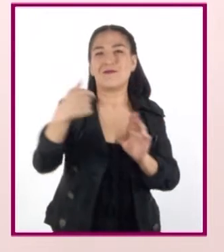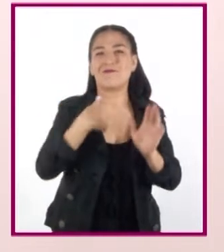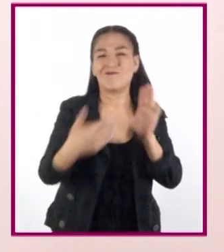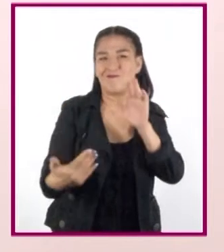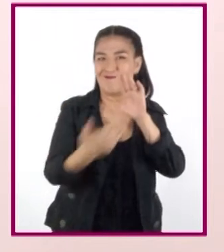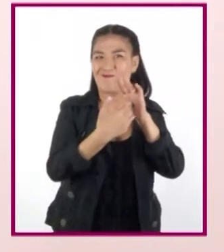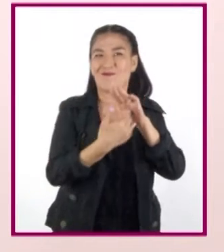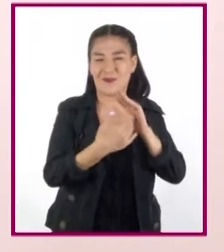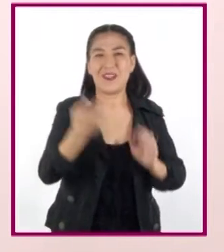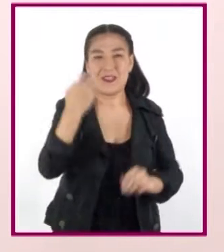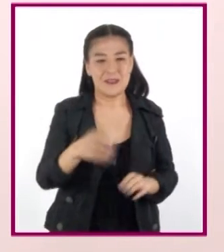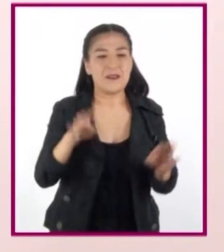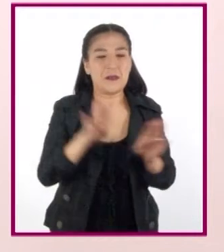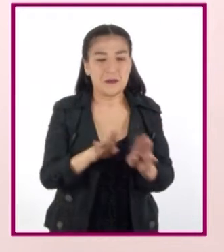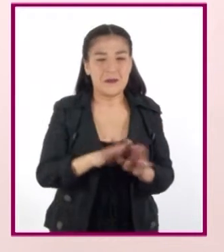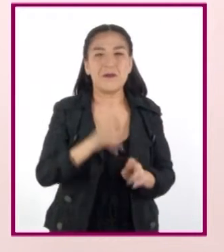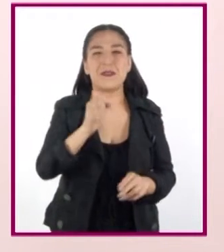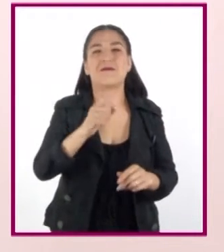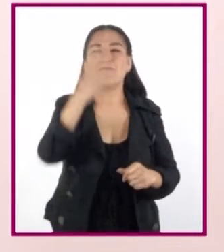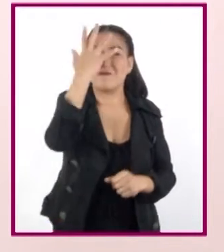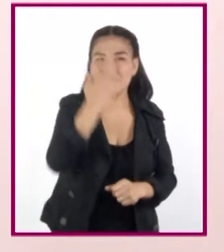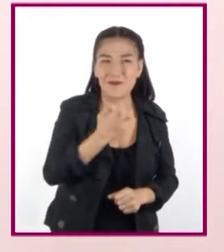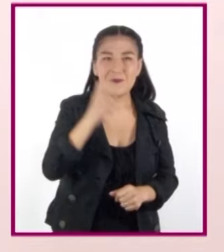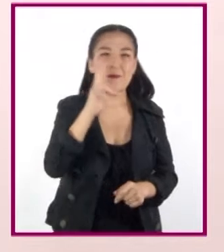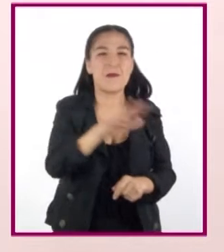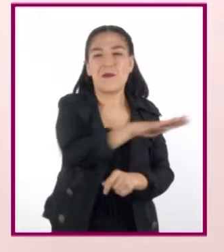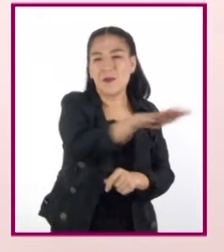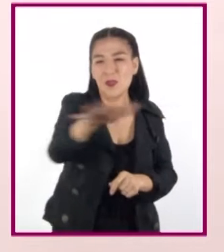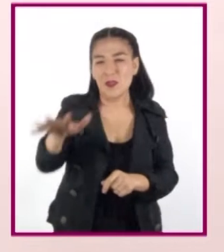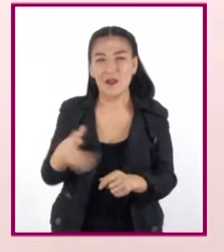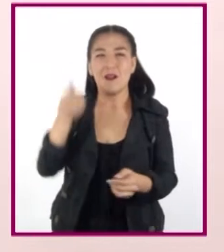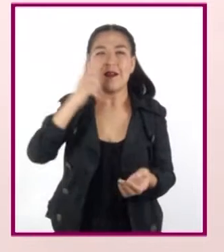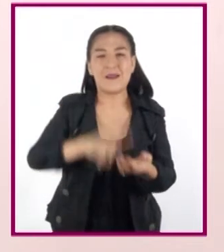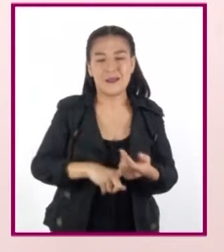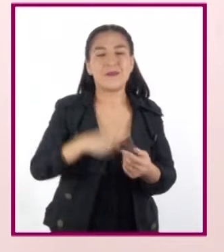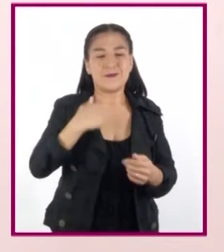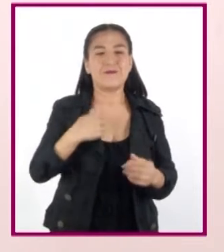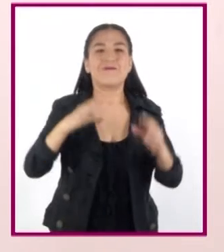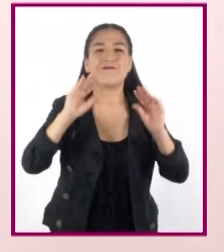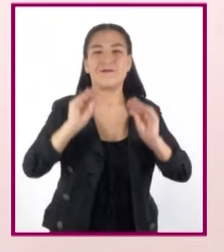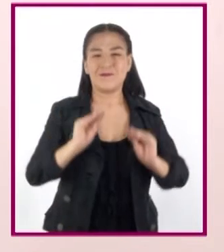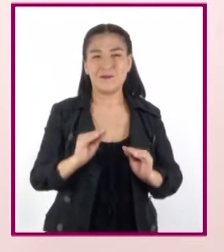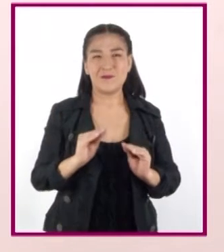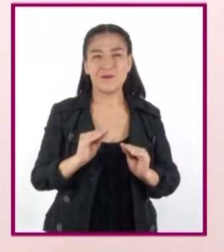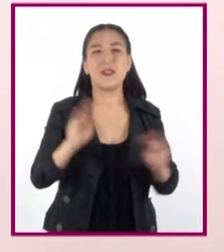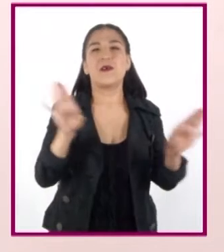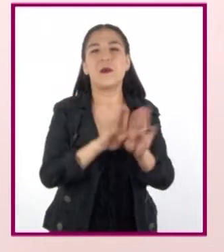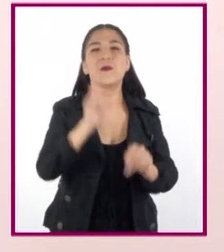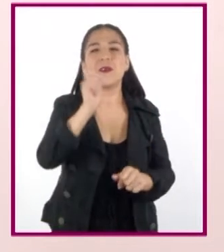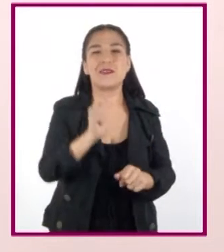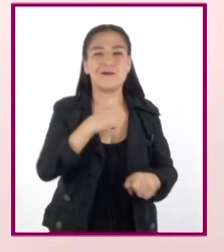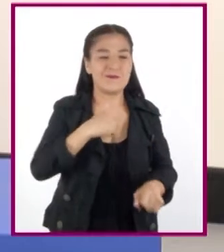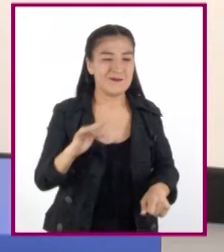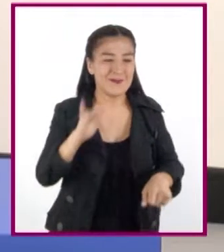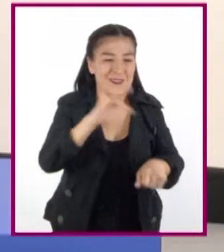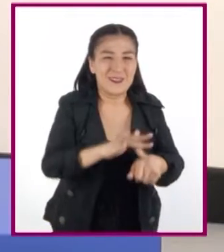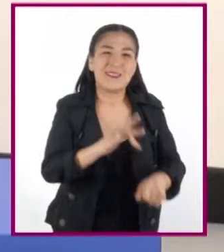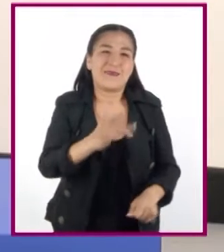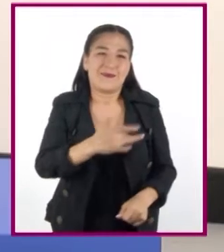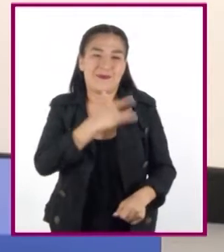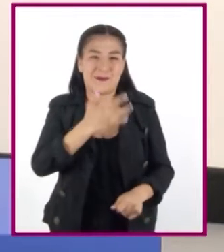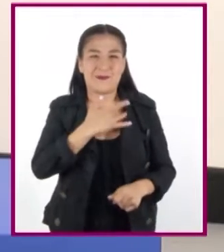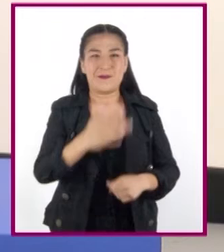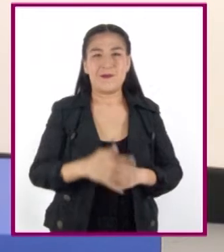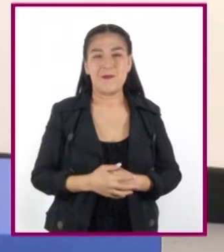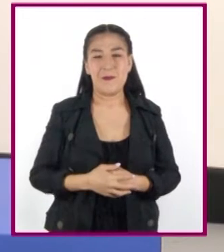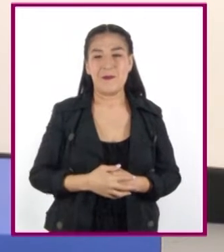nos permite mirarnos, observar el interior y contactar el silencio, tocando todo aquello que sentimos. La